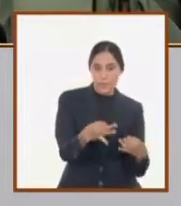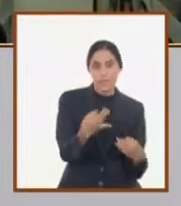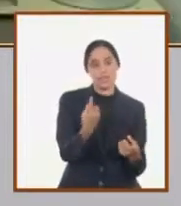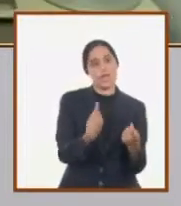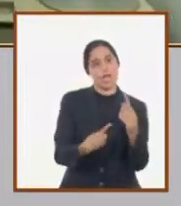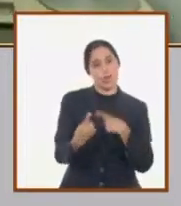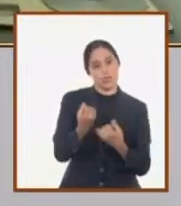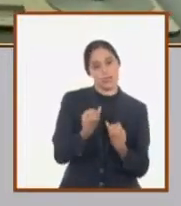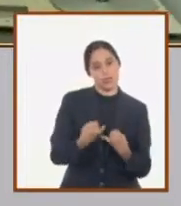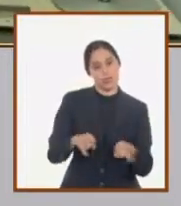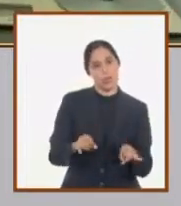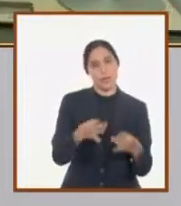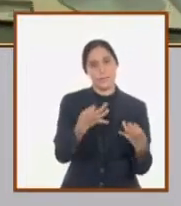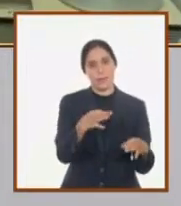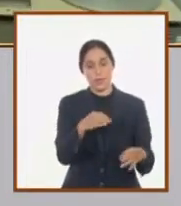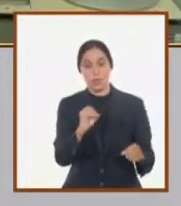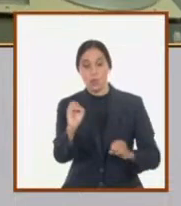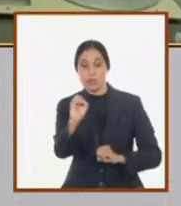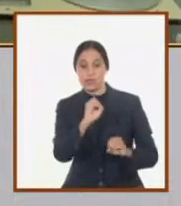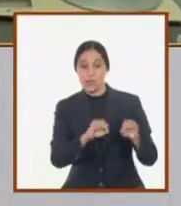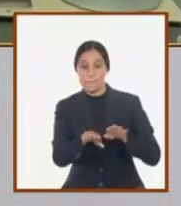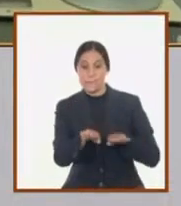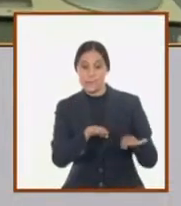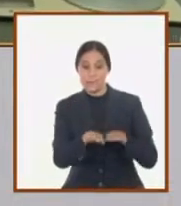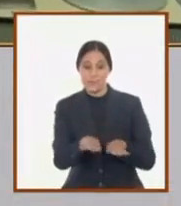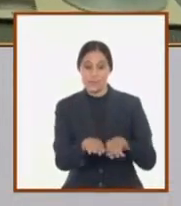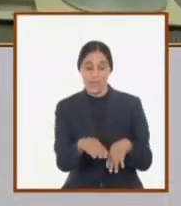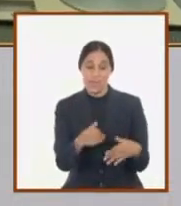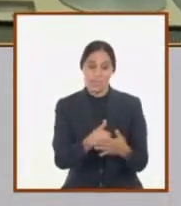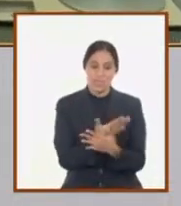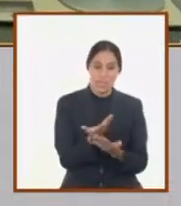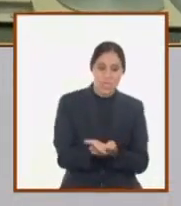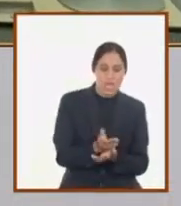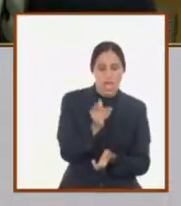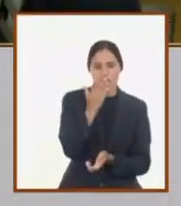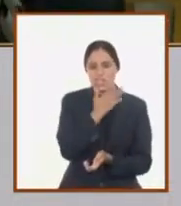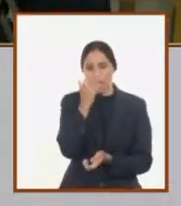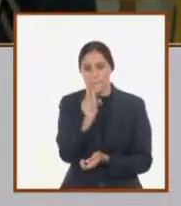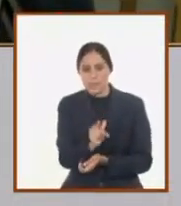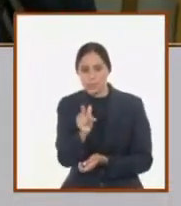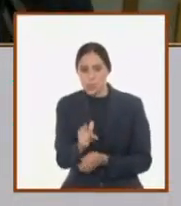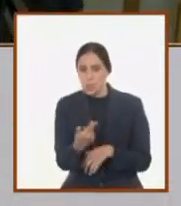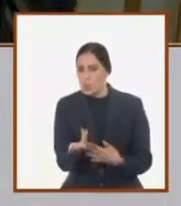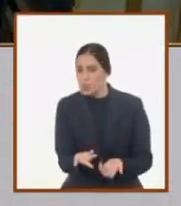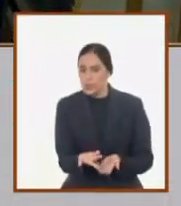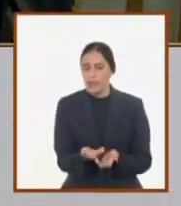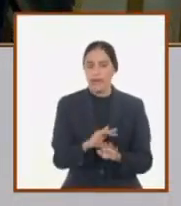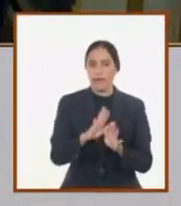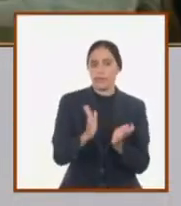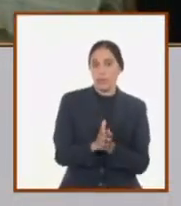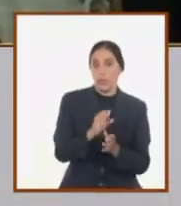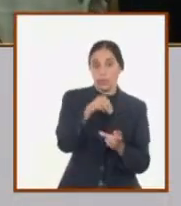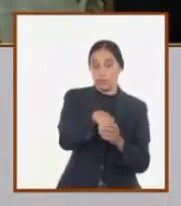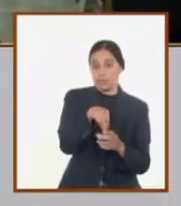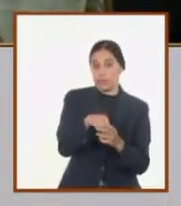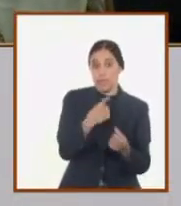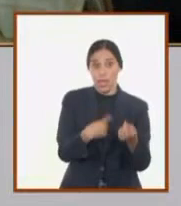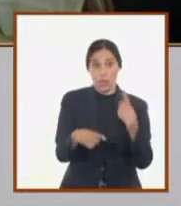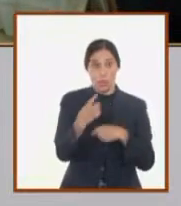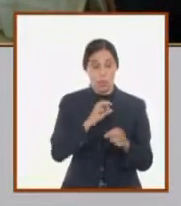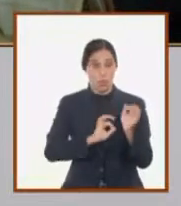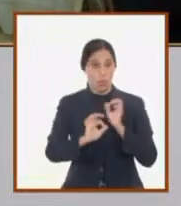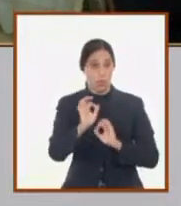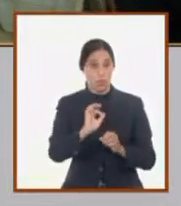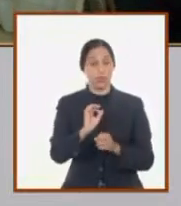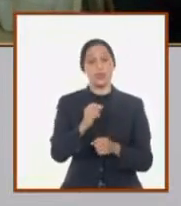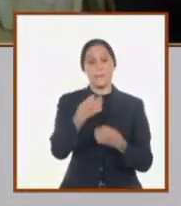muy importante además de estar organizados por etapas por personalidades por fondos también se clasifica un documento a documento